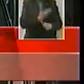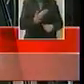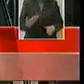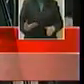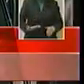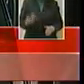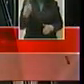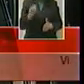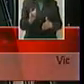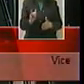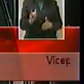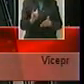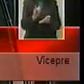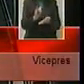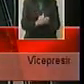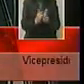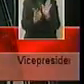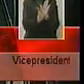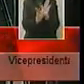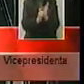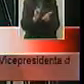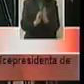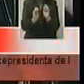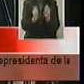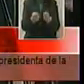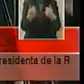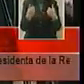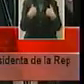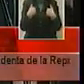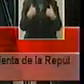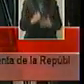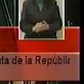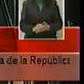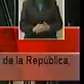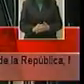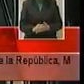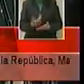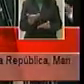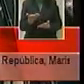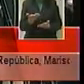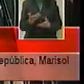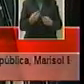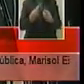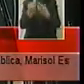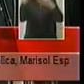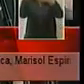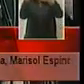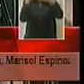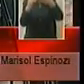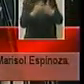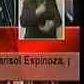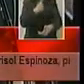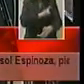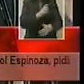gobierno para que las leyes que se den tengan que tener un correlato de